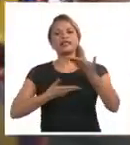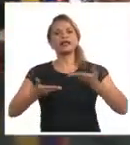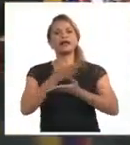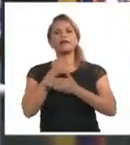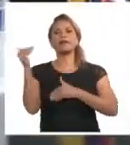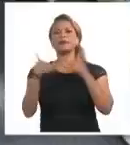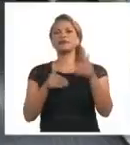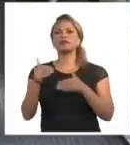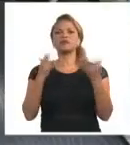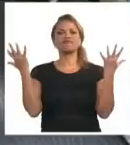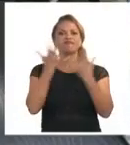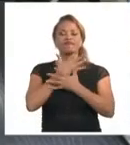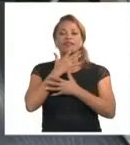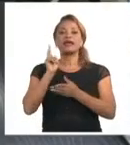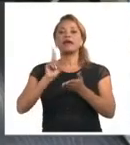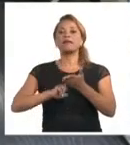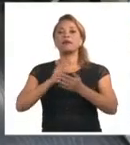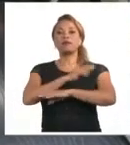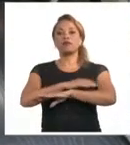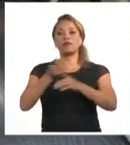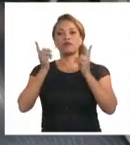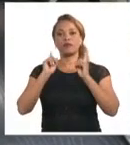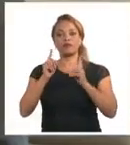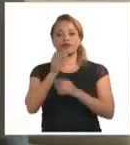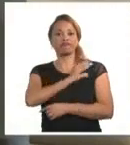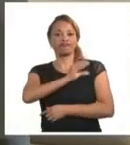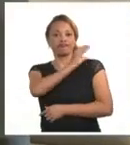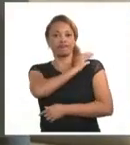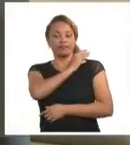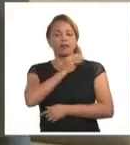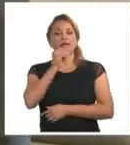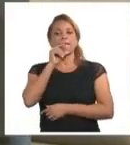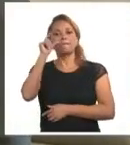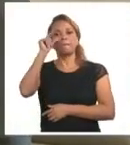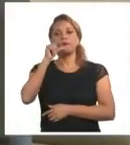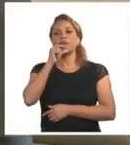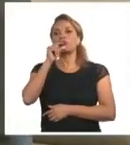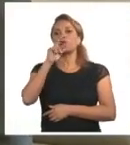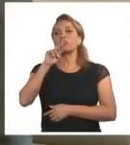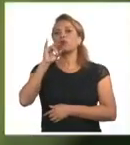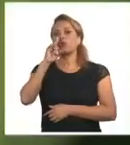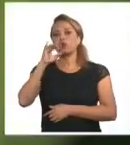participó además el miembro del Buró Político y Canciller de Cuba, Bruno Rodríguez Parrilla.